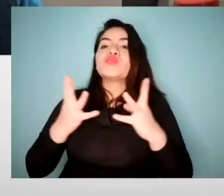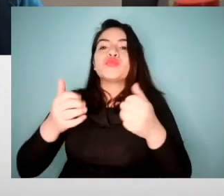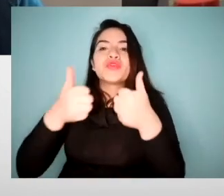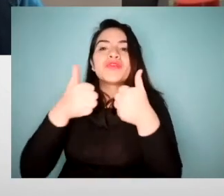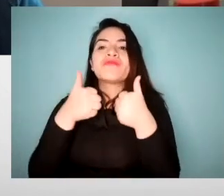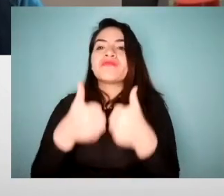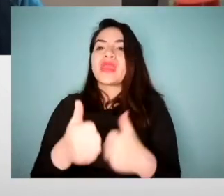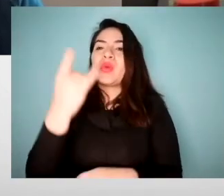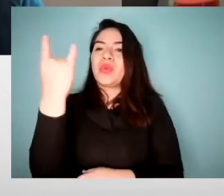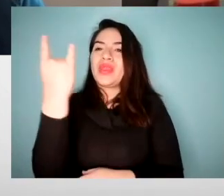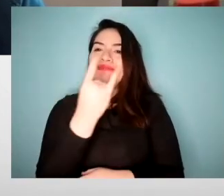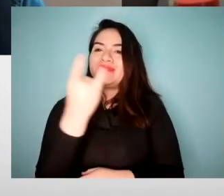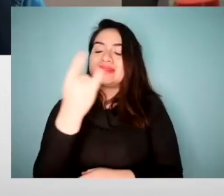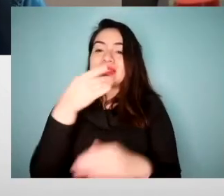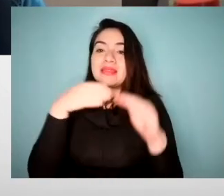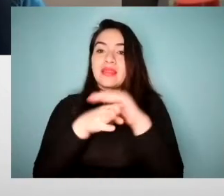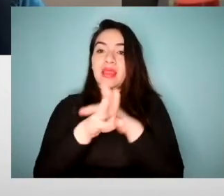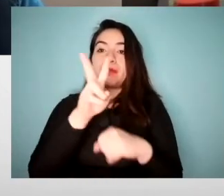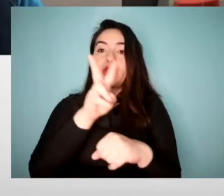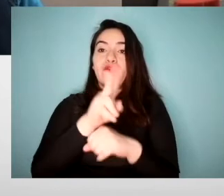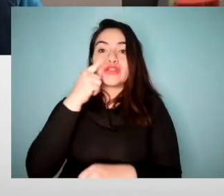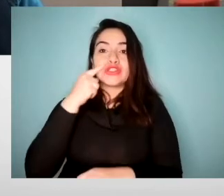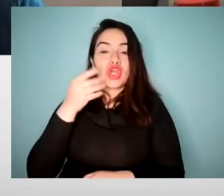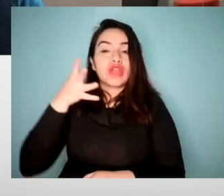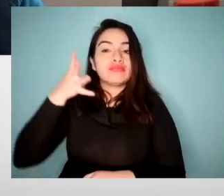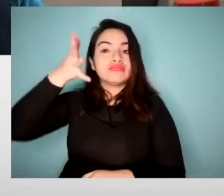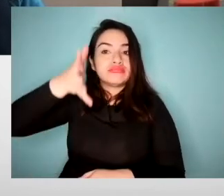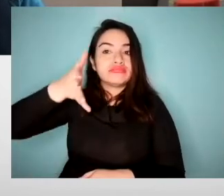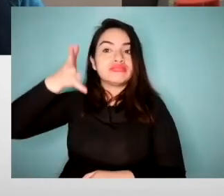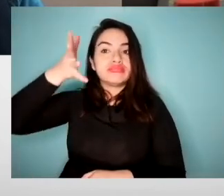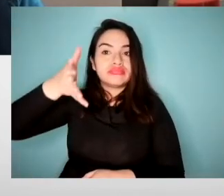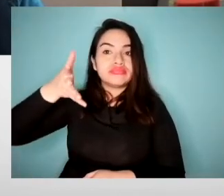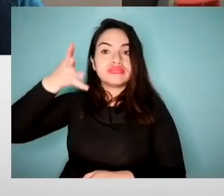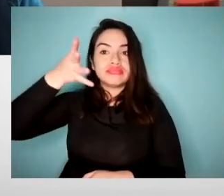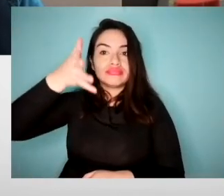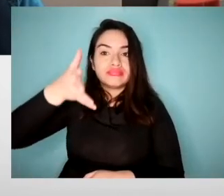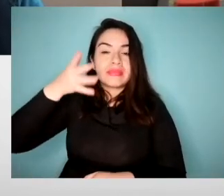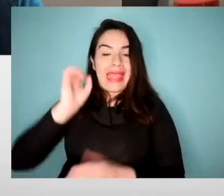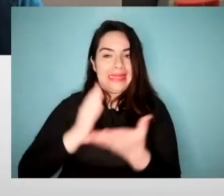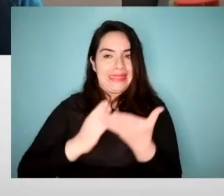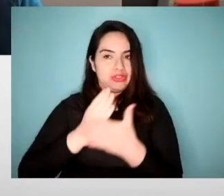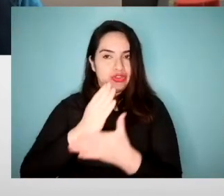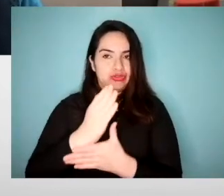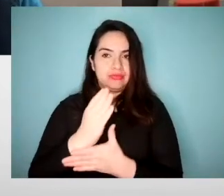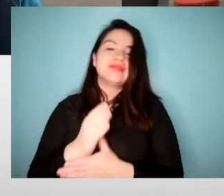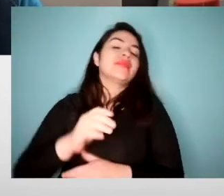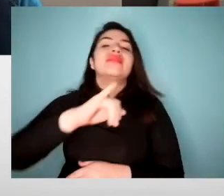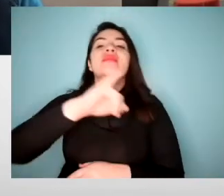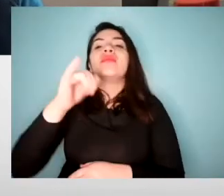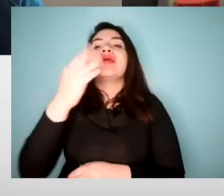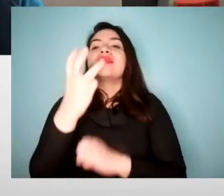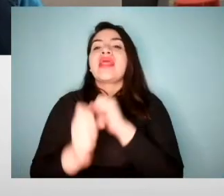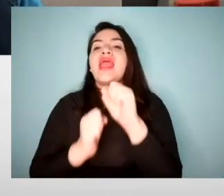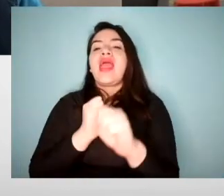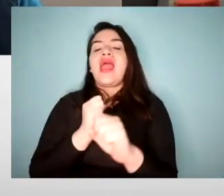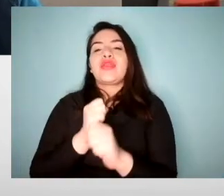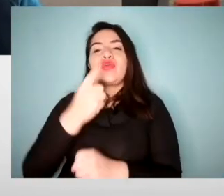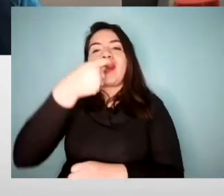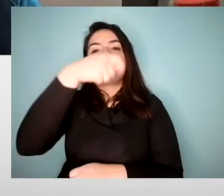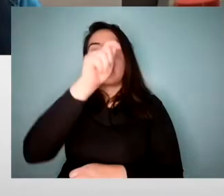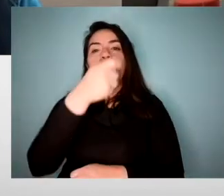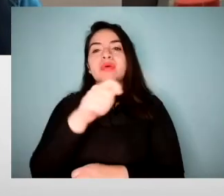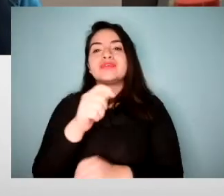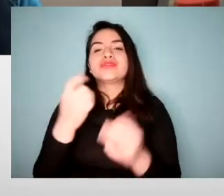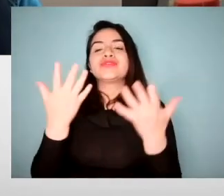entré como profesor conferenciante al inicio y bueno, después de 3 años de evaluación, hoy ya pasé a